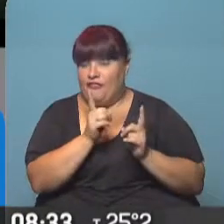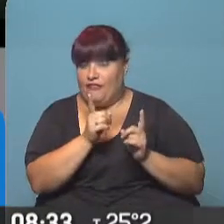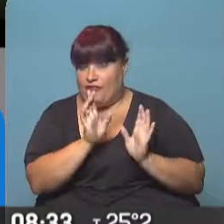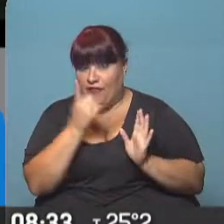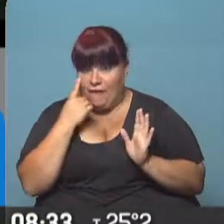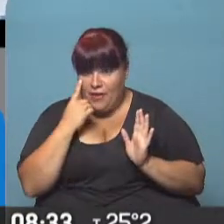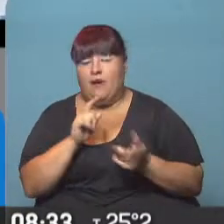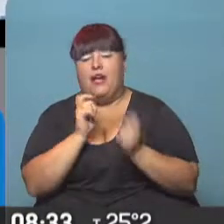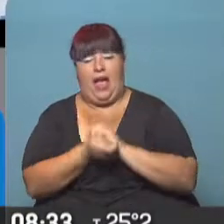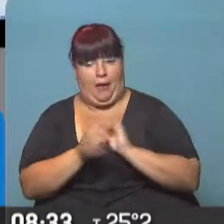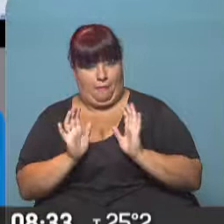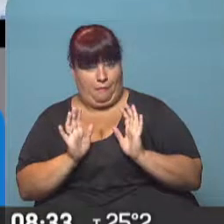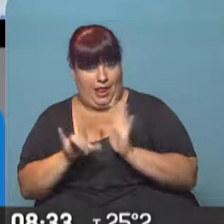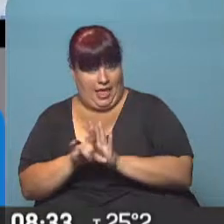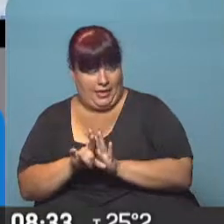su vigencia.